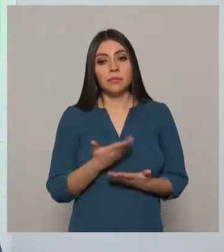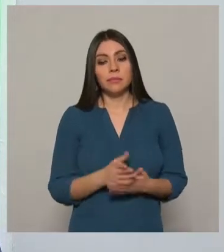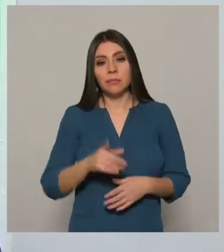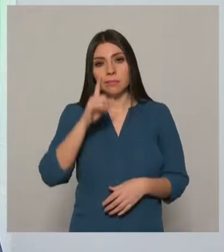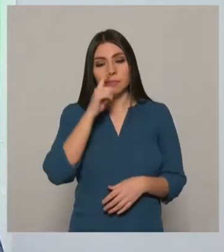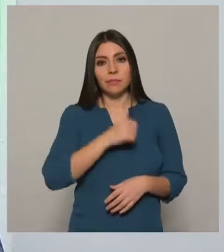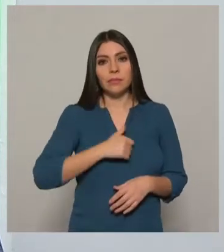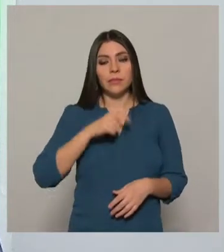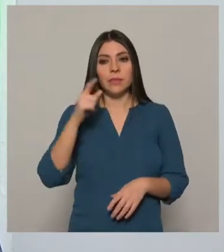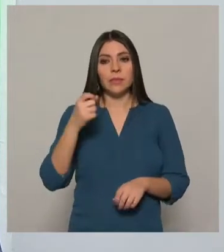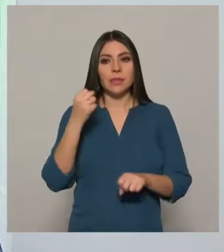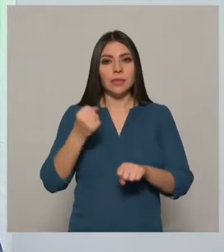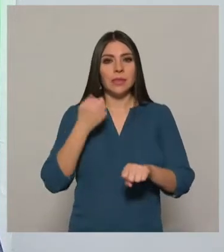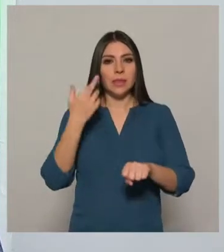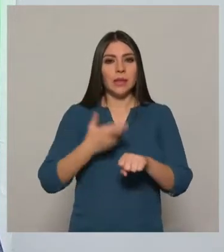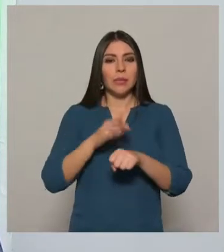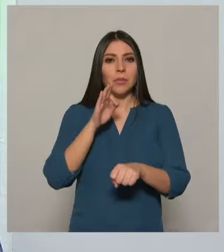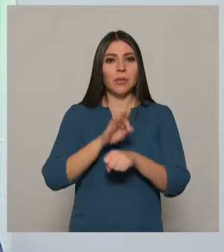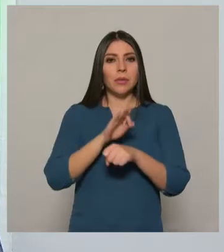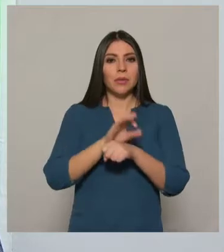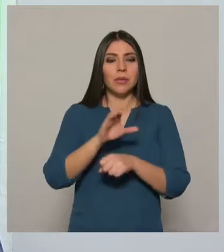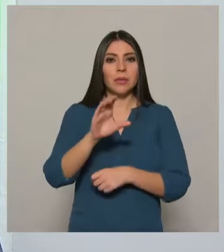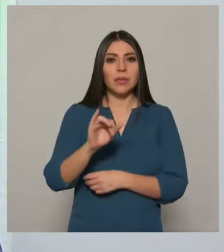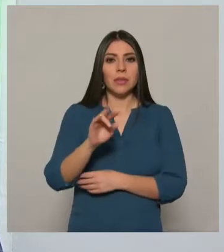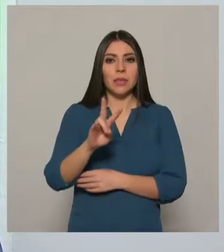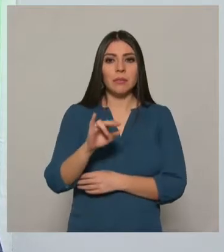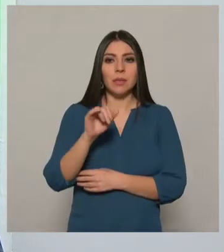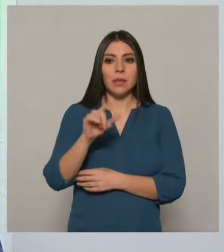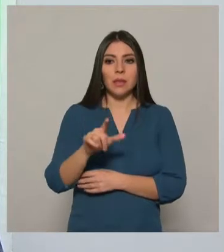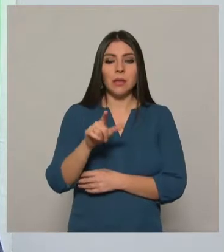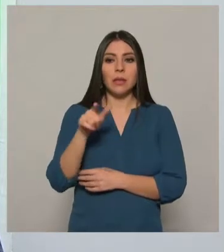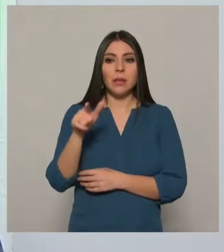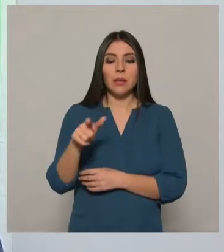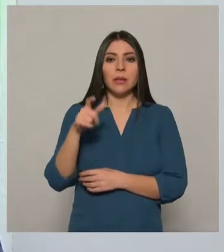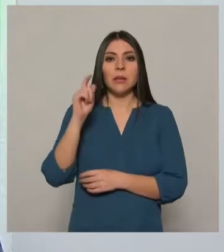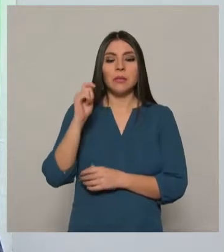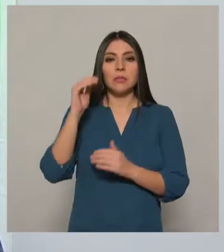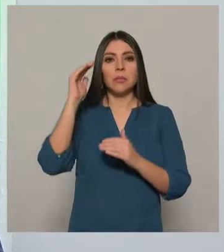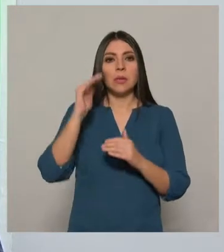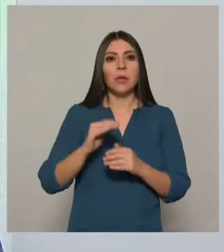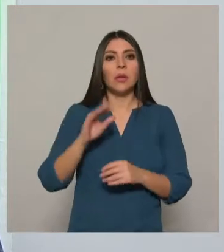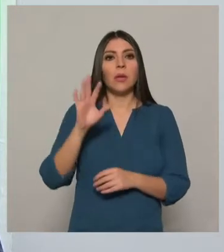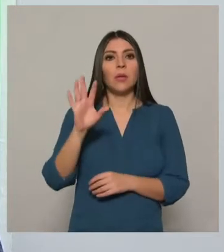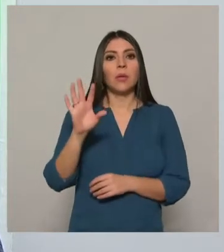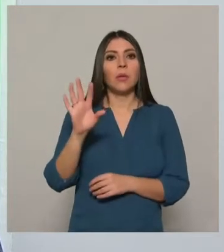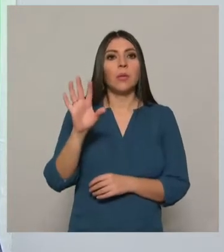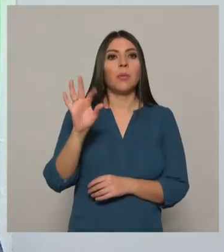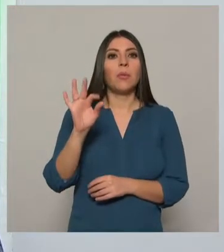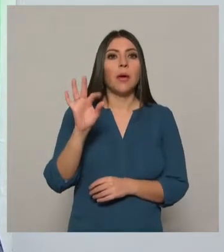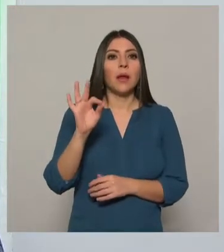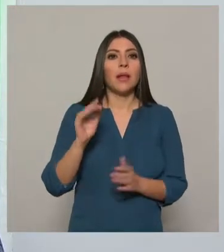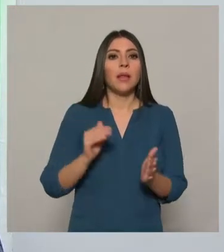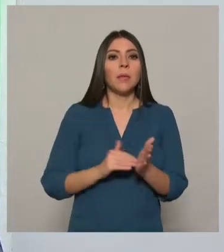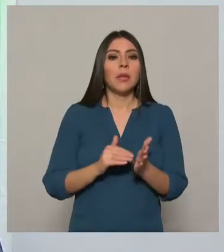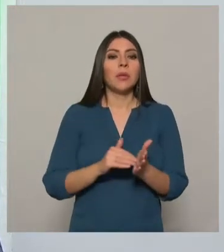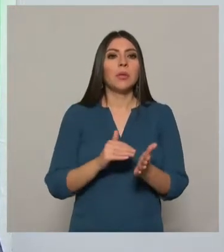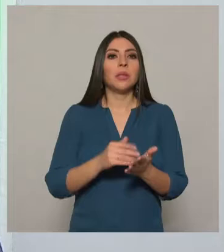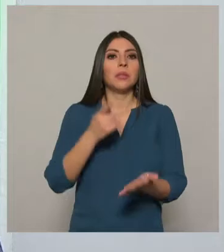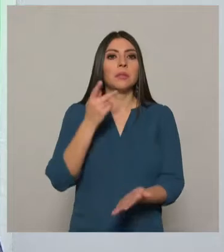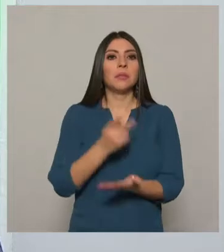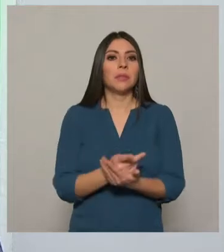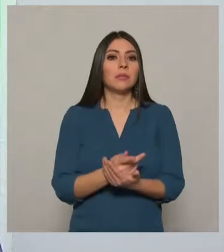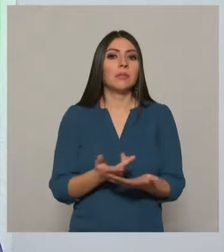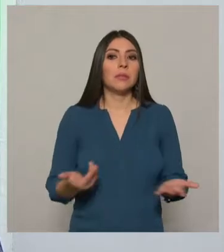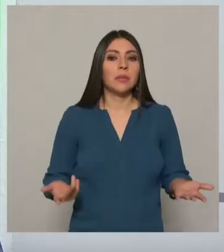Secretaría de Gestión Integral de Riesgos y Protección Civil sufrió un decremento de 40 millones de pesos. De por